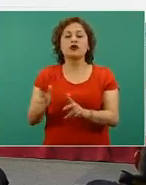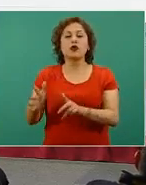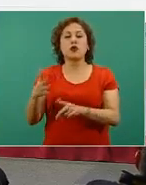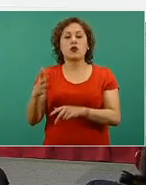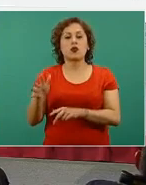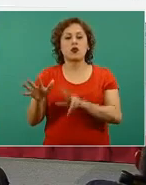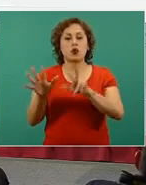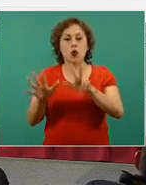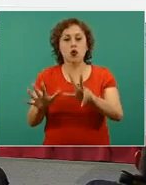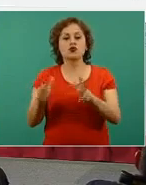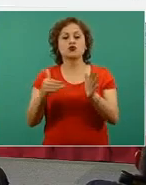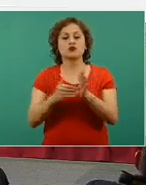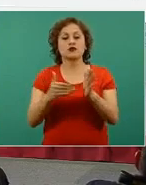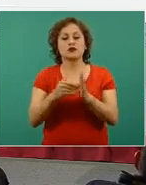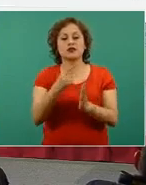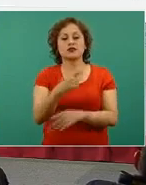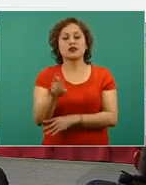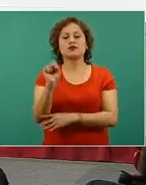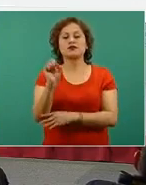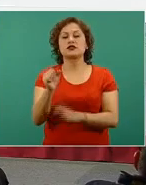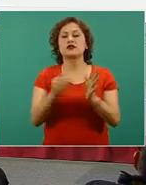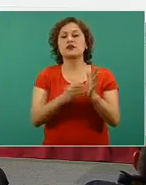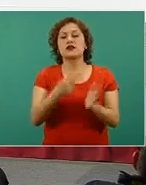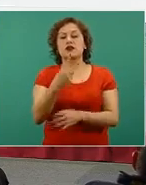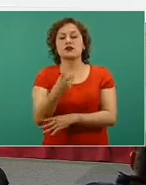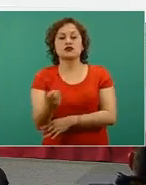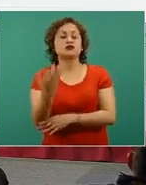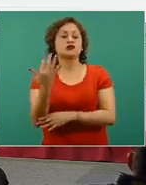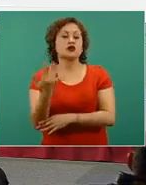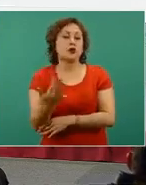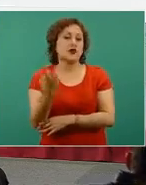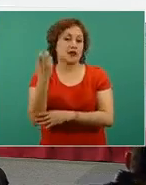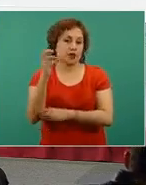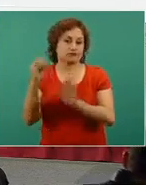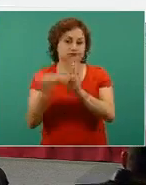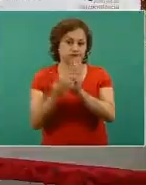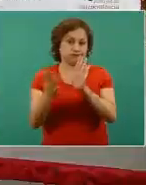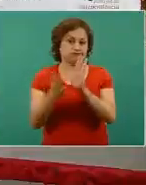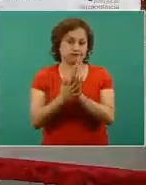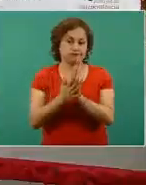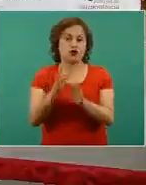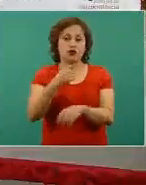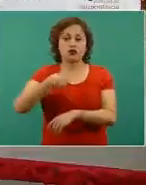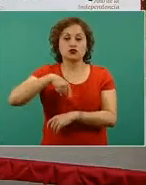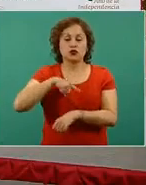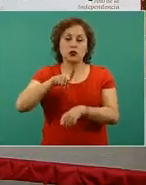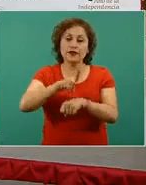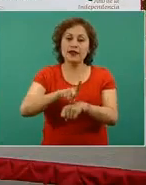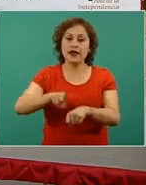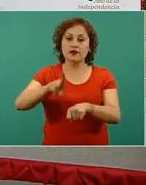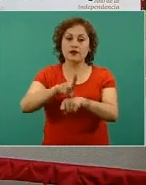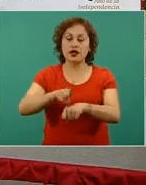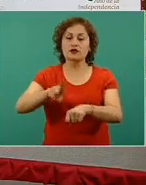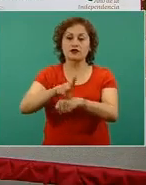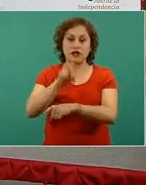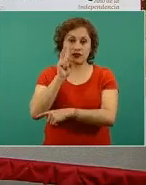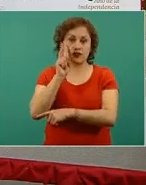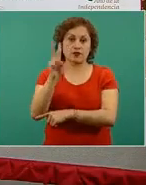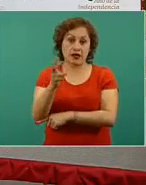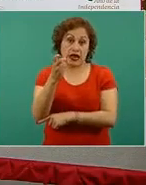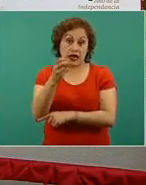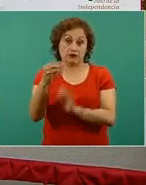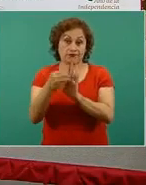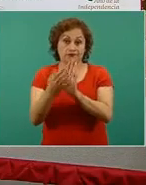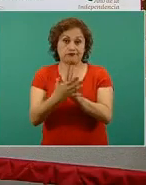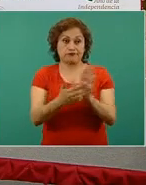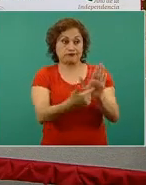8.160.240, y lo que ya se puso. Y lo que nos permite es ver día con día, y por eso lo comunicamos con ustedes y con el público, cómo